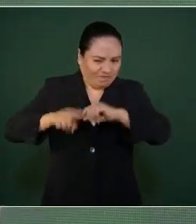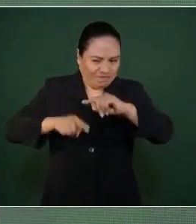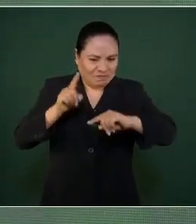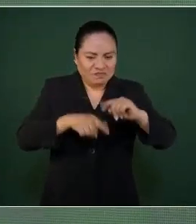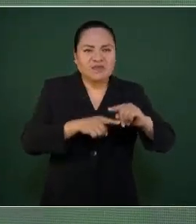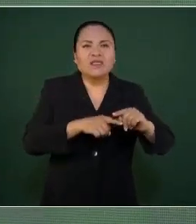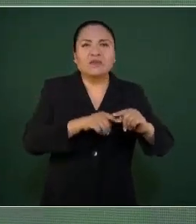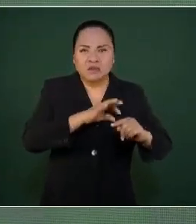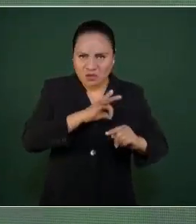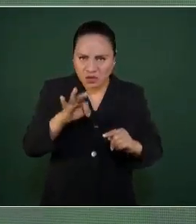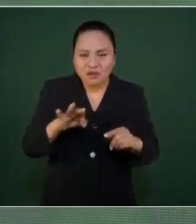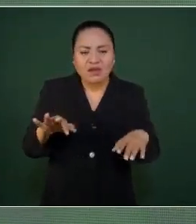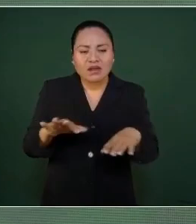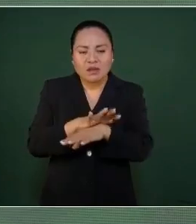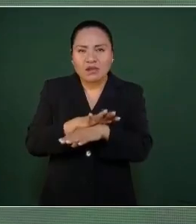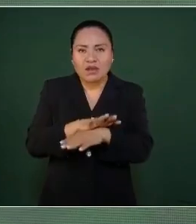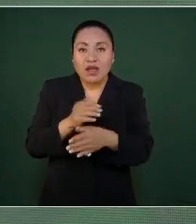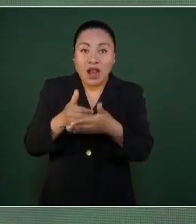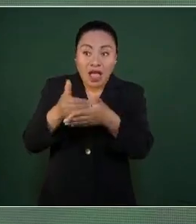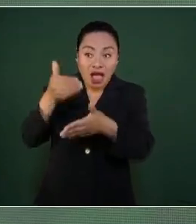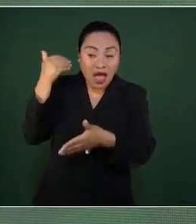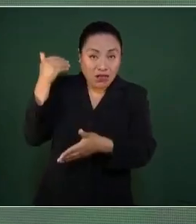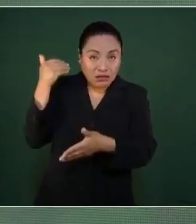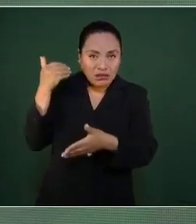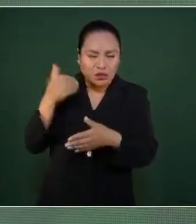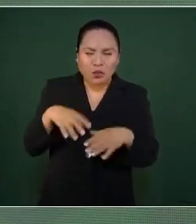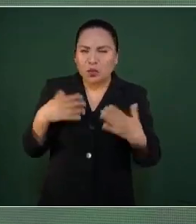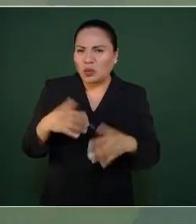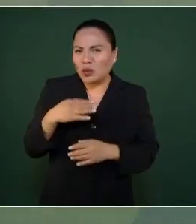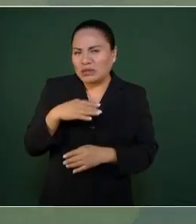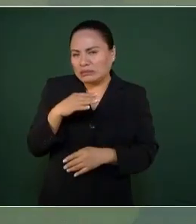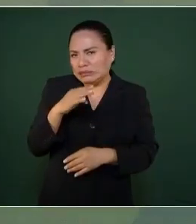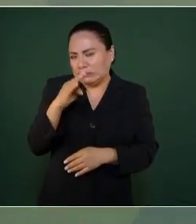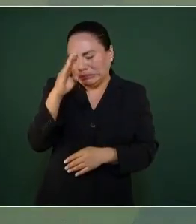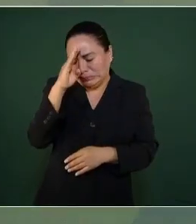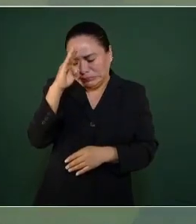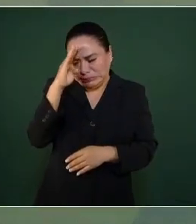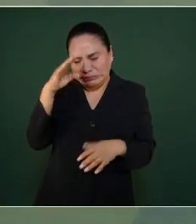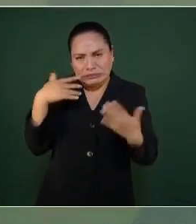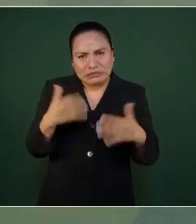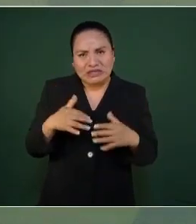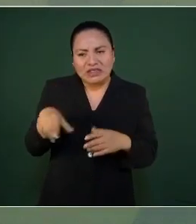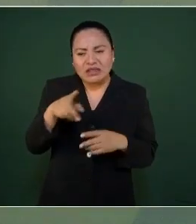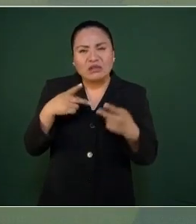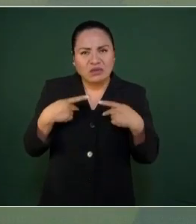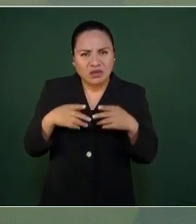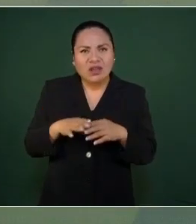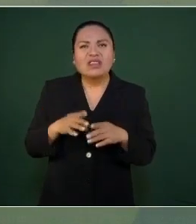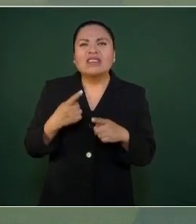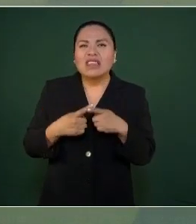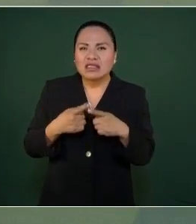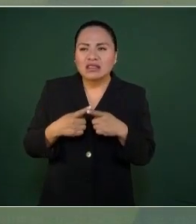más grave que ocasionaron los neoliberales